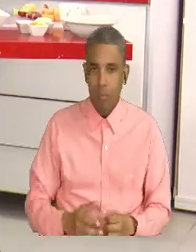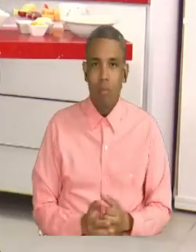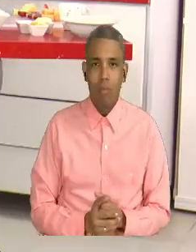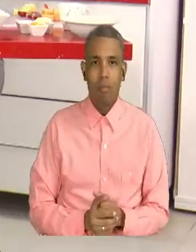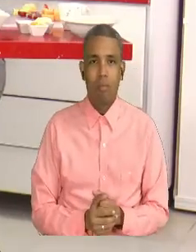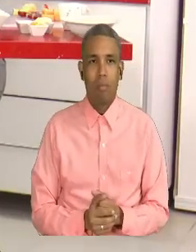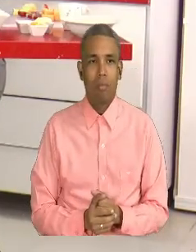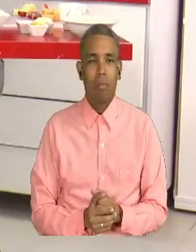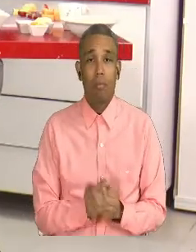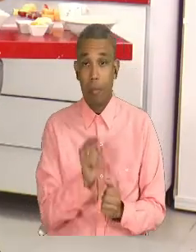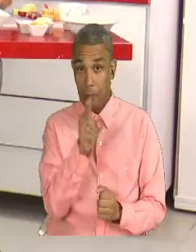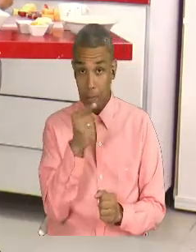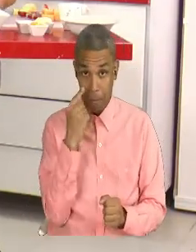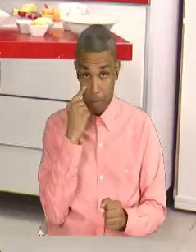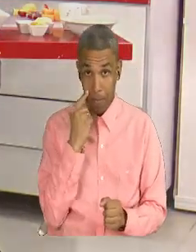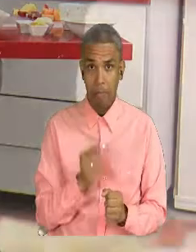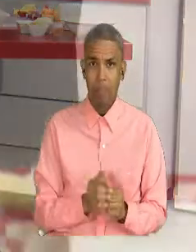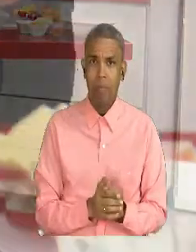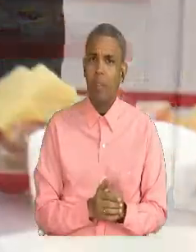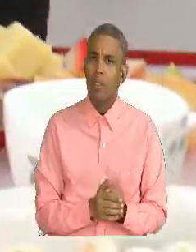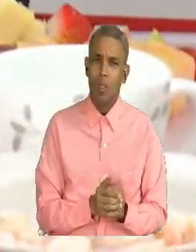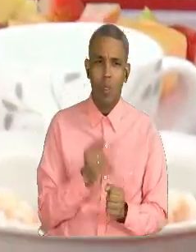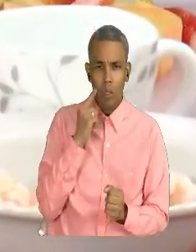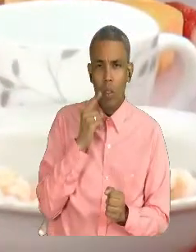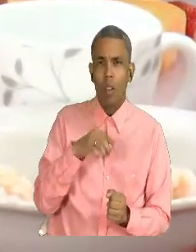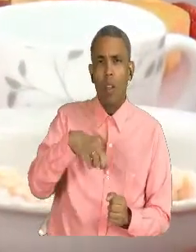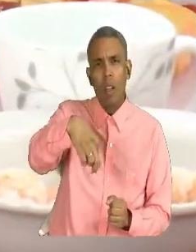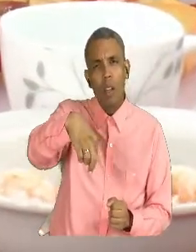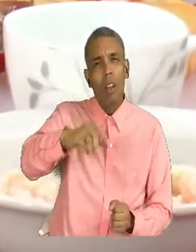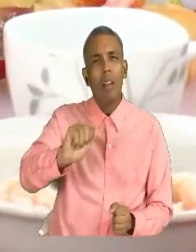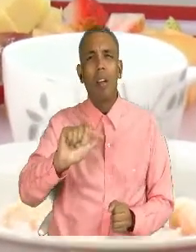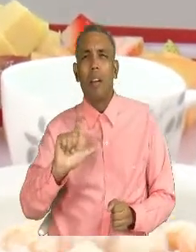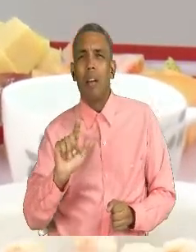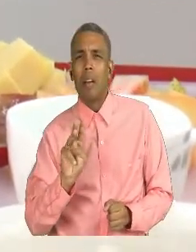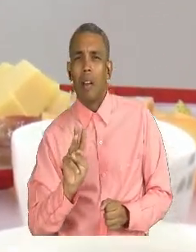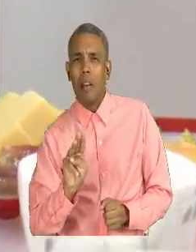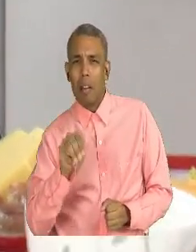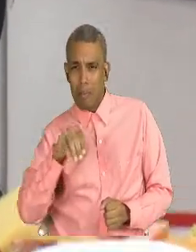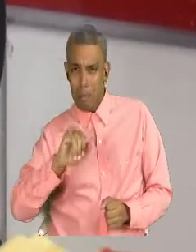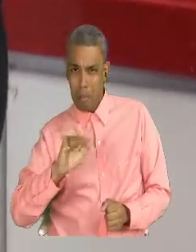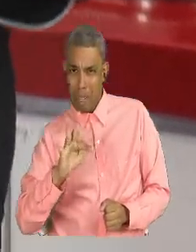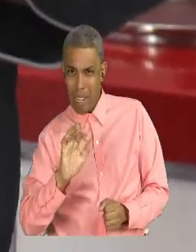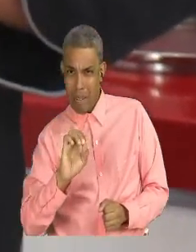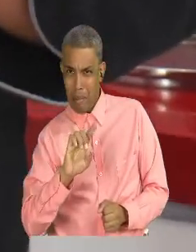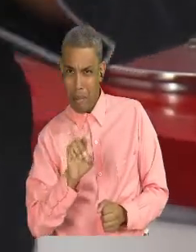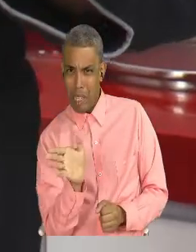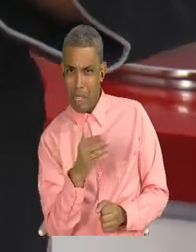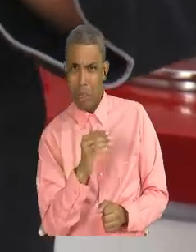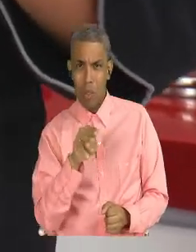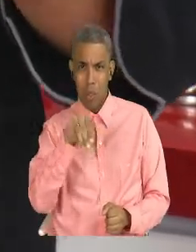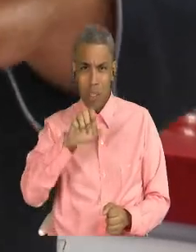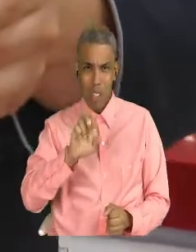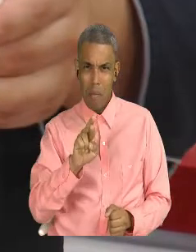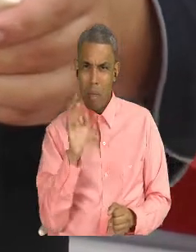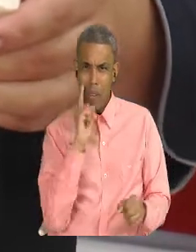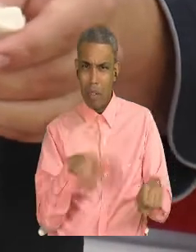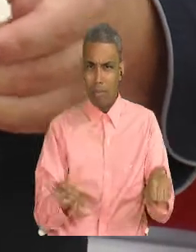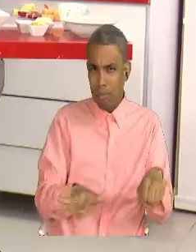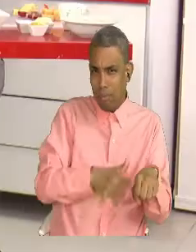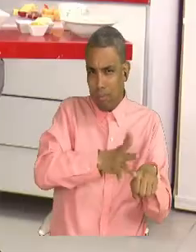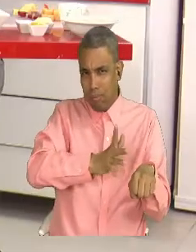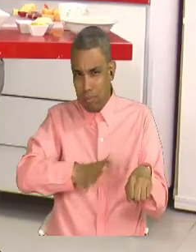y los televidentes conocen los palmitos de mar, acá le hace falta una franjita roja. ¿Por qué no la tiene? Es porque toma